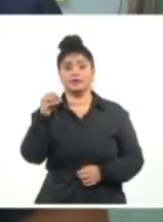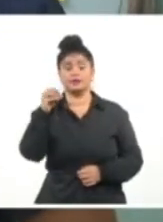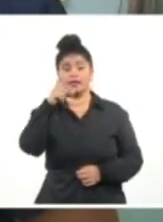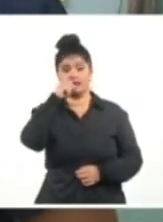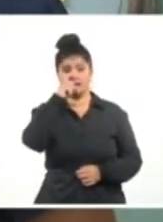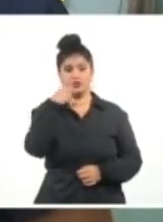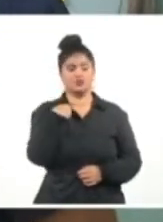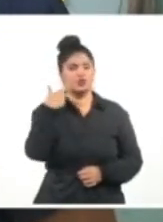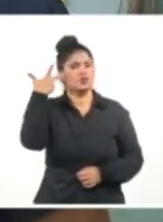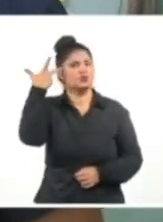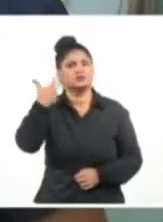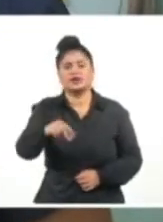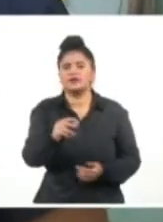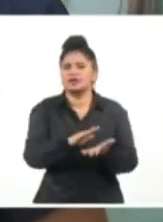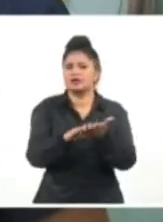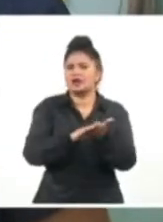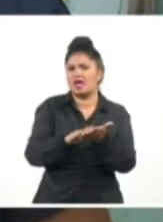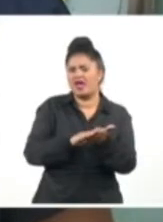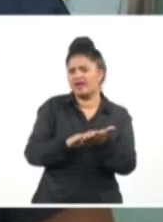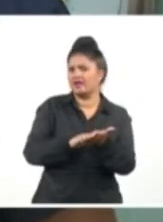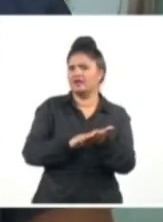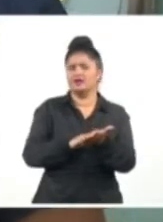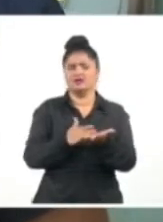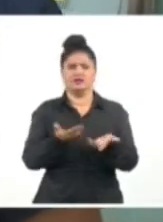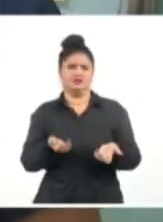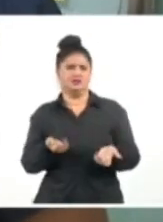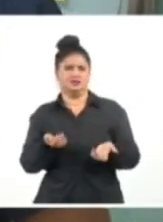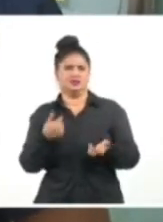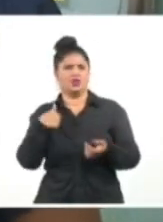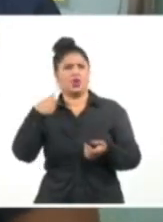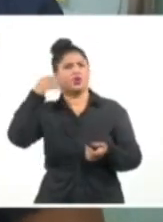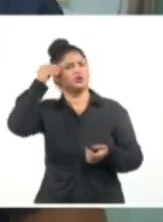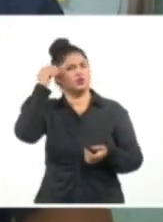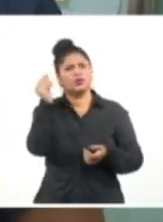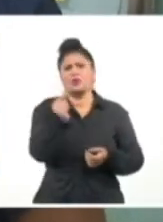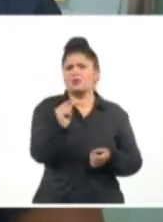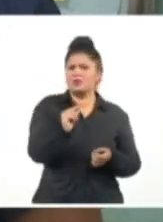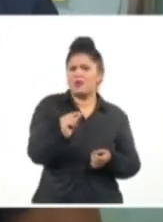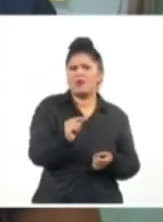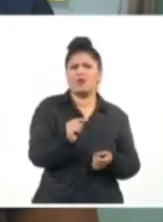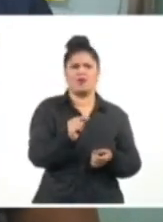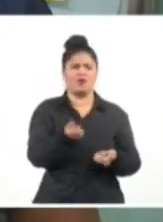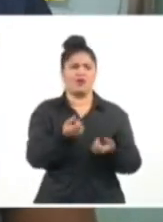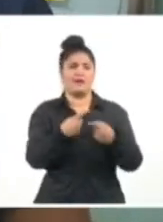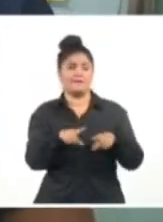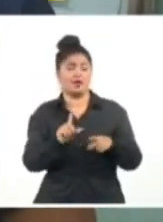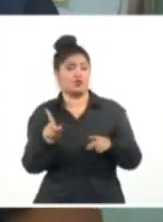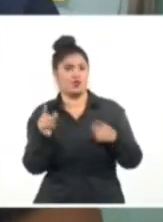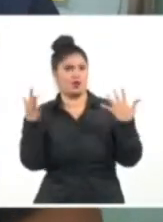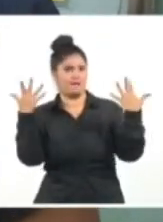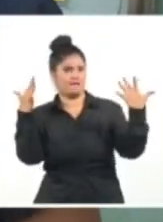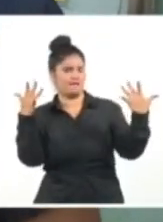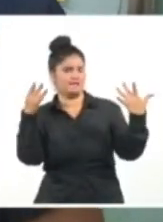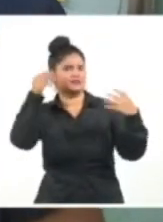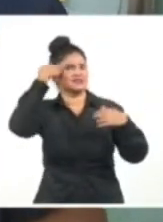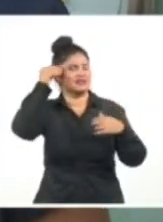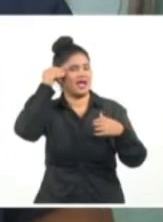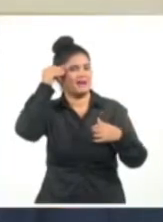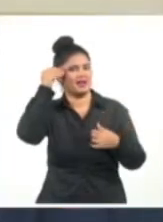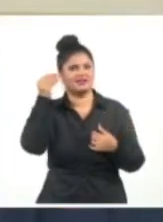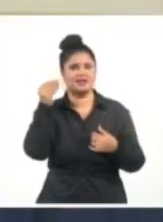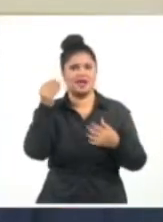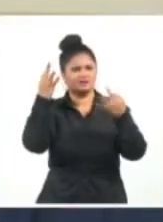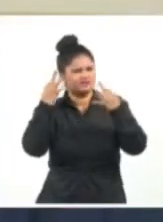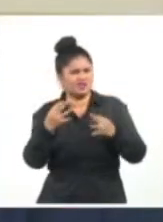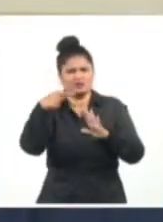poco. Sí, estudié lo básico, pero prácticamente no toqué nada manualmente como trabajar con los equipos que se trabaja